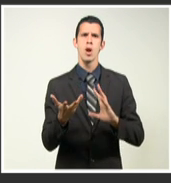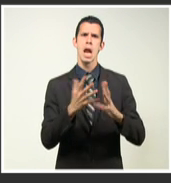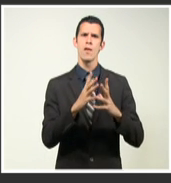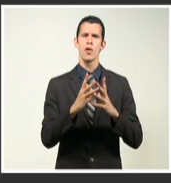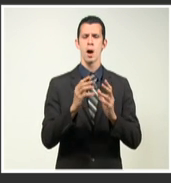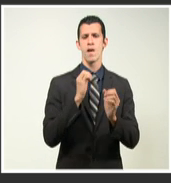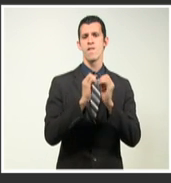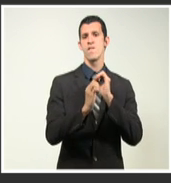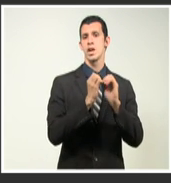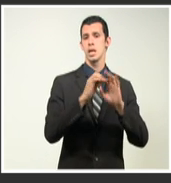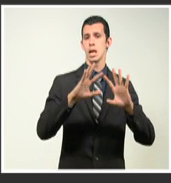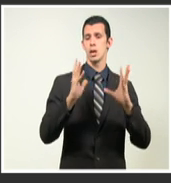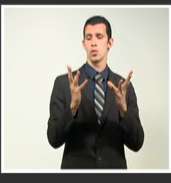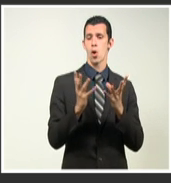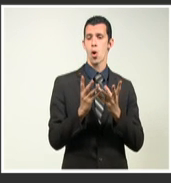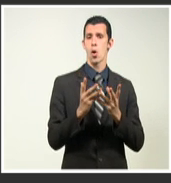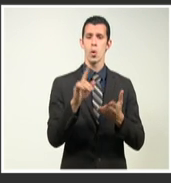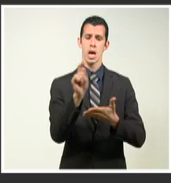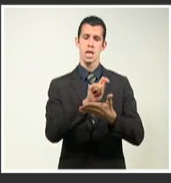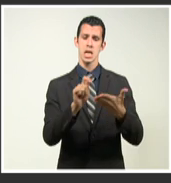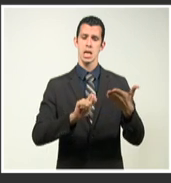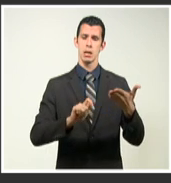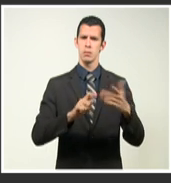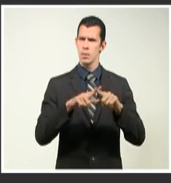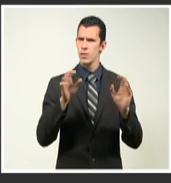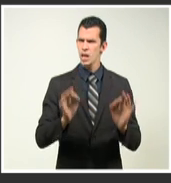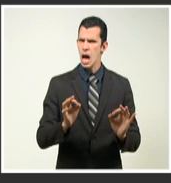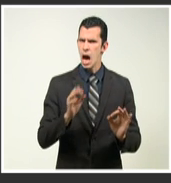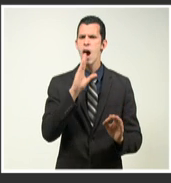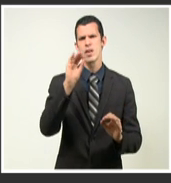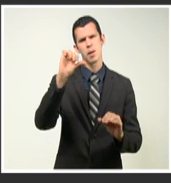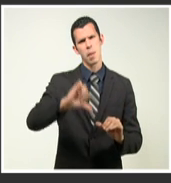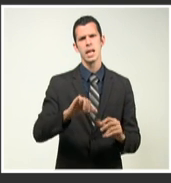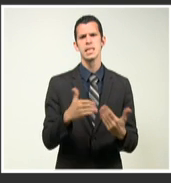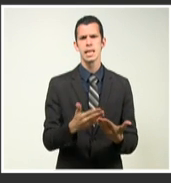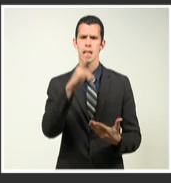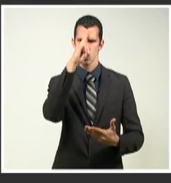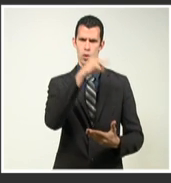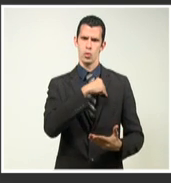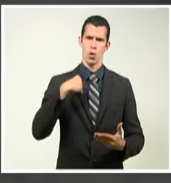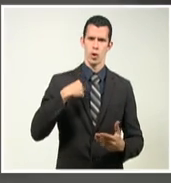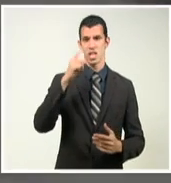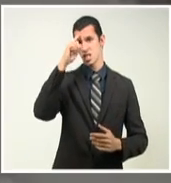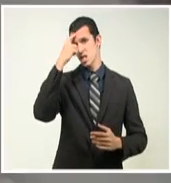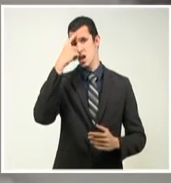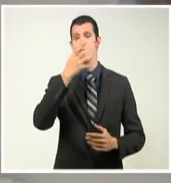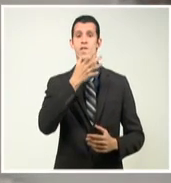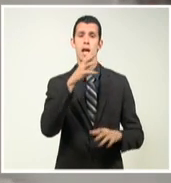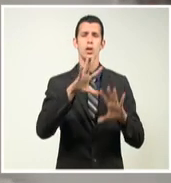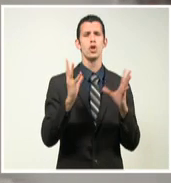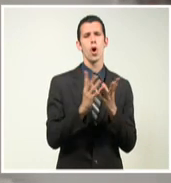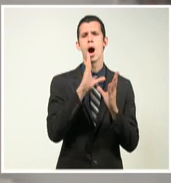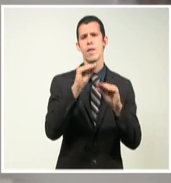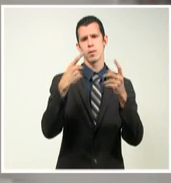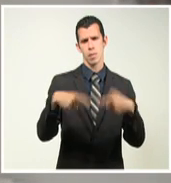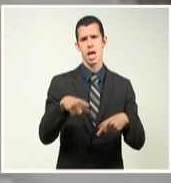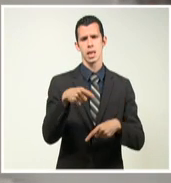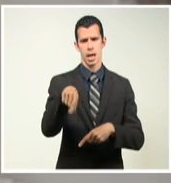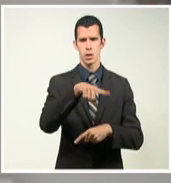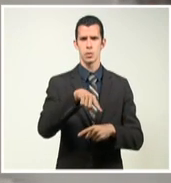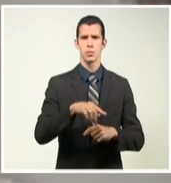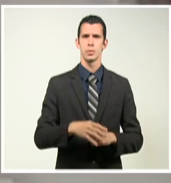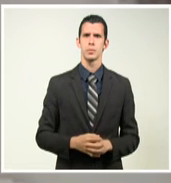los médicos cubanos, pasando por la figura del Che Guevara hasta Fidel Castro. Recuerden, fue quien violó además